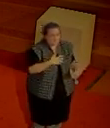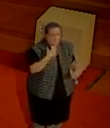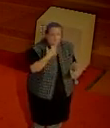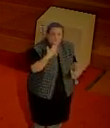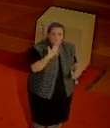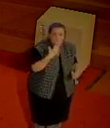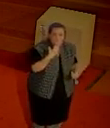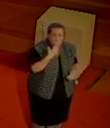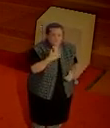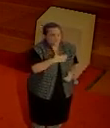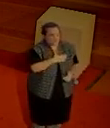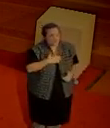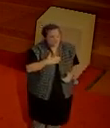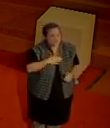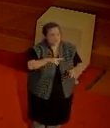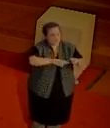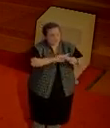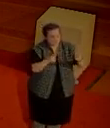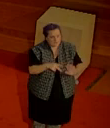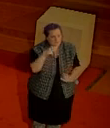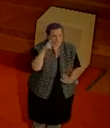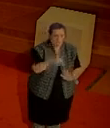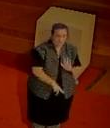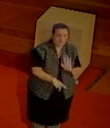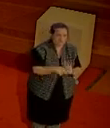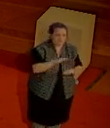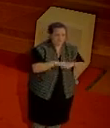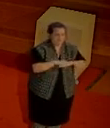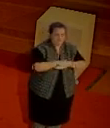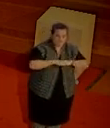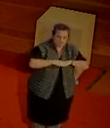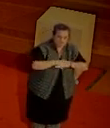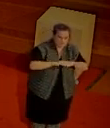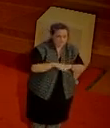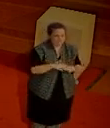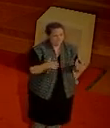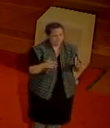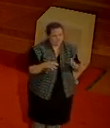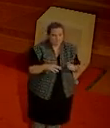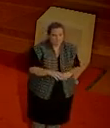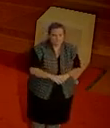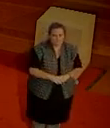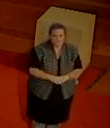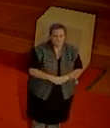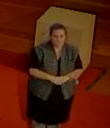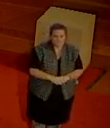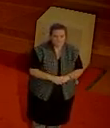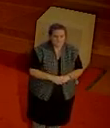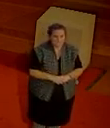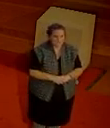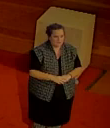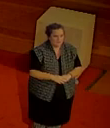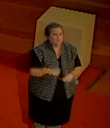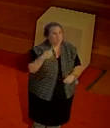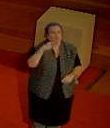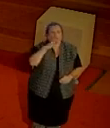diciendo queremos un orden internacional basado en normas basado en reglas y por lo tanto se critica